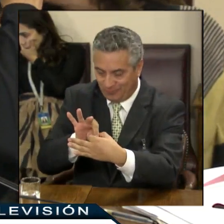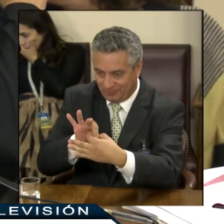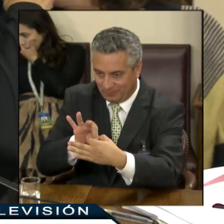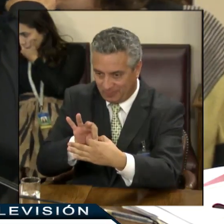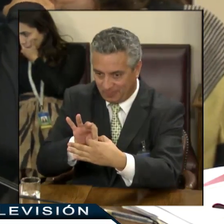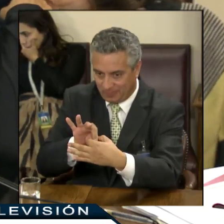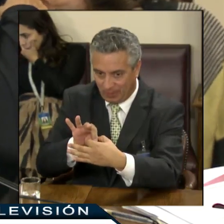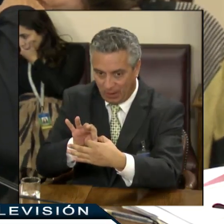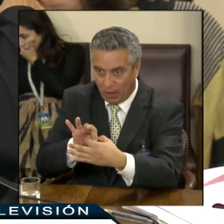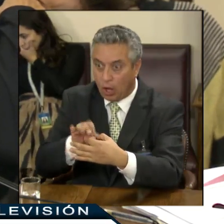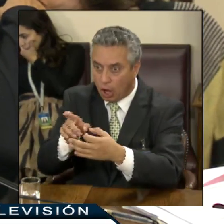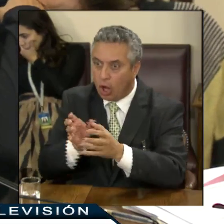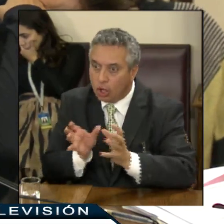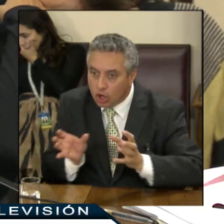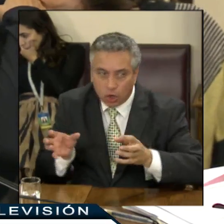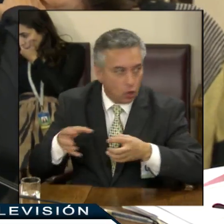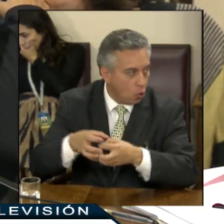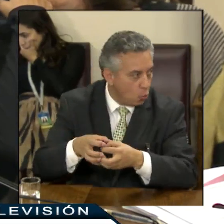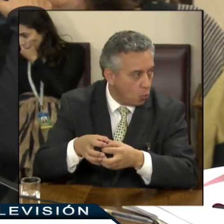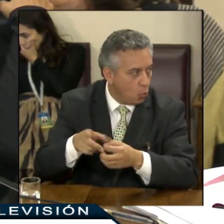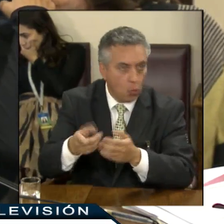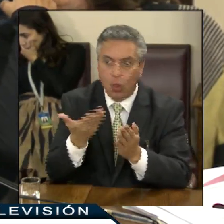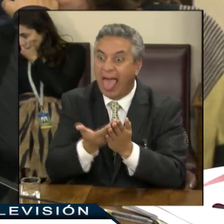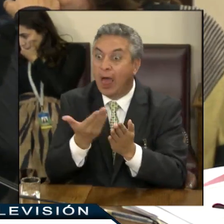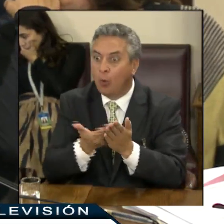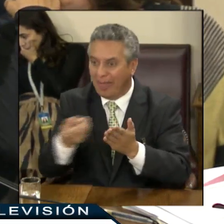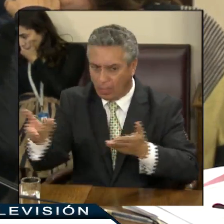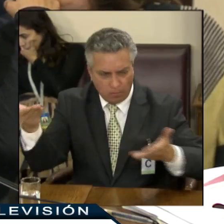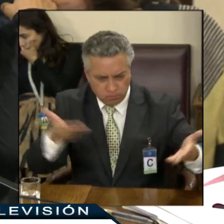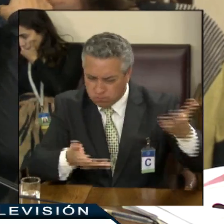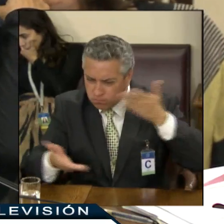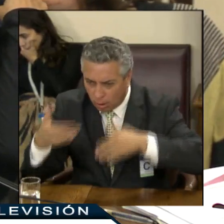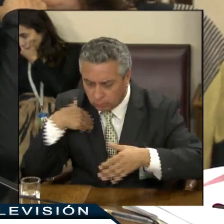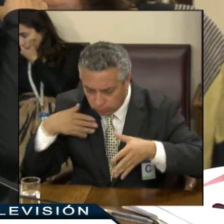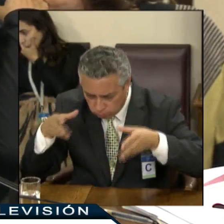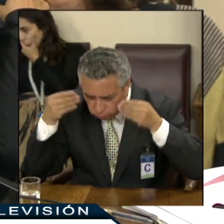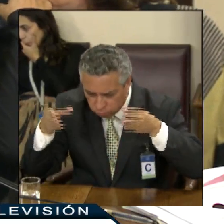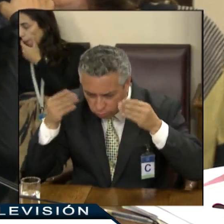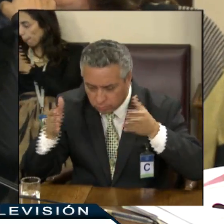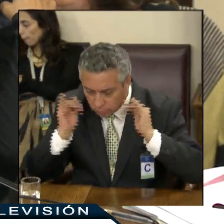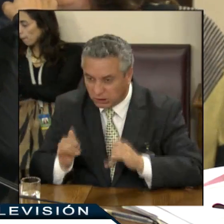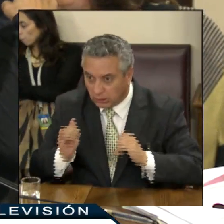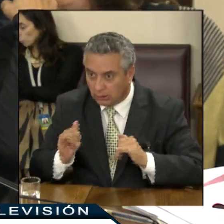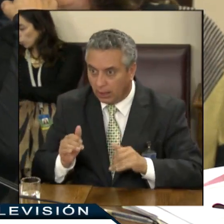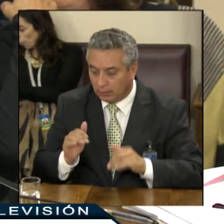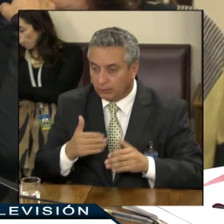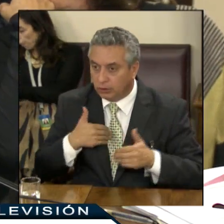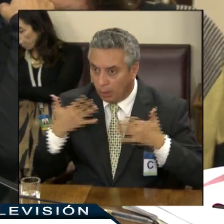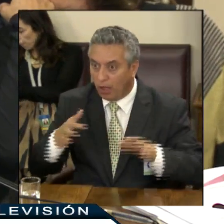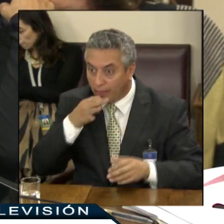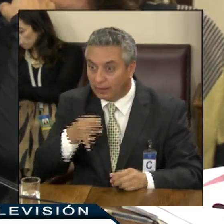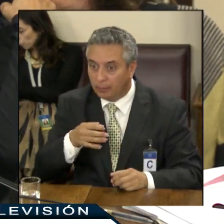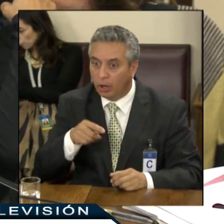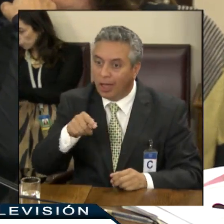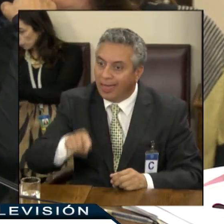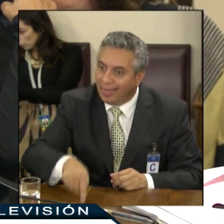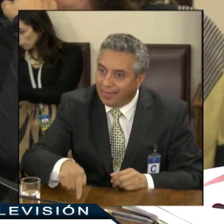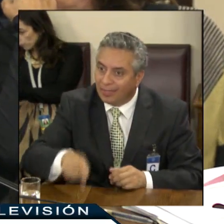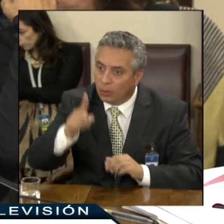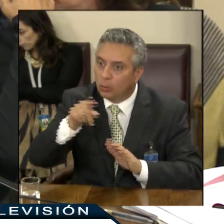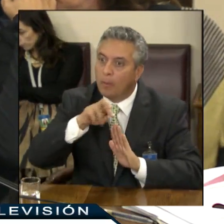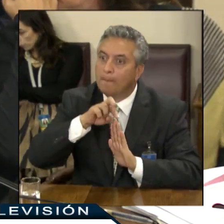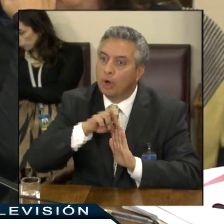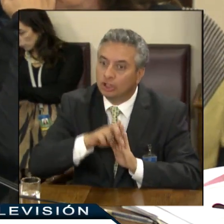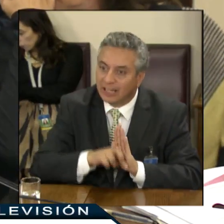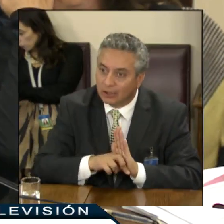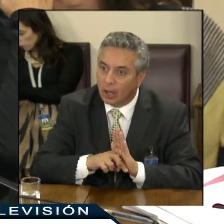de del conjunto de argumentos que acá se han dado que alguien pueda decir pero este es un proyecto que